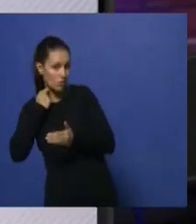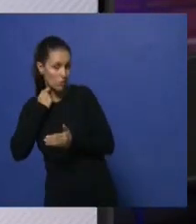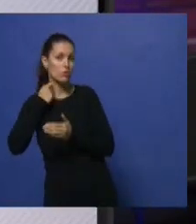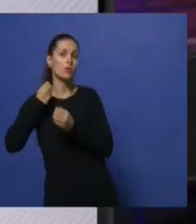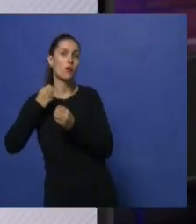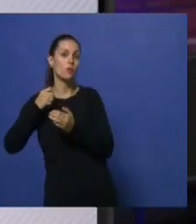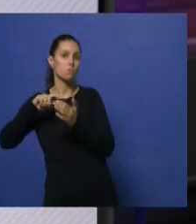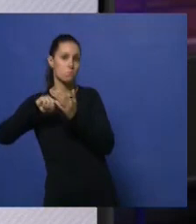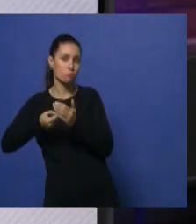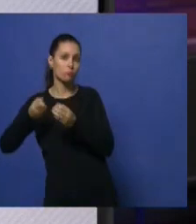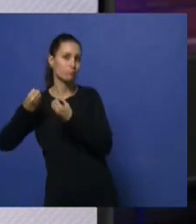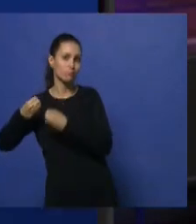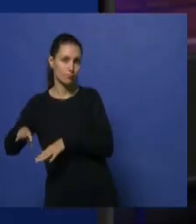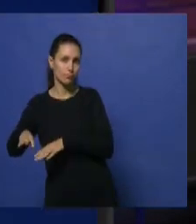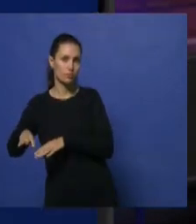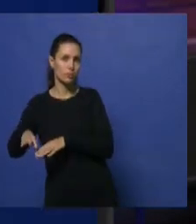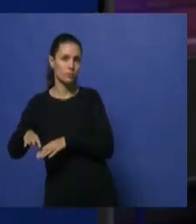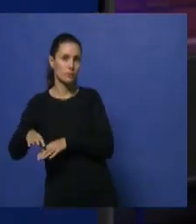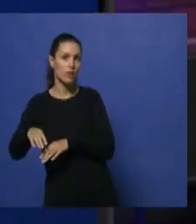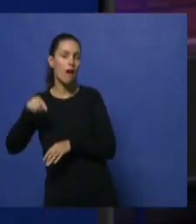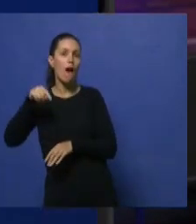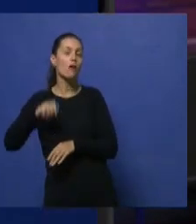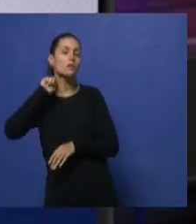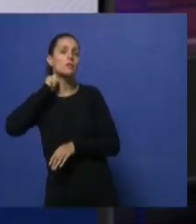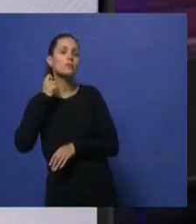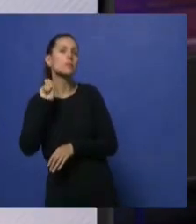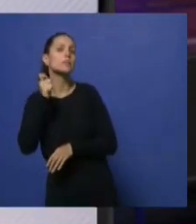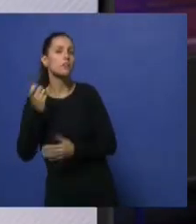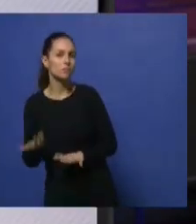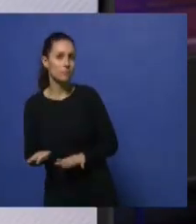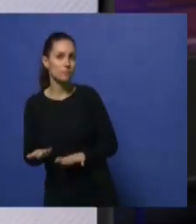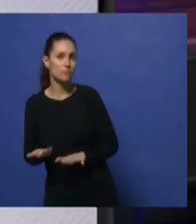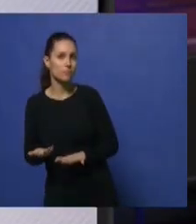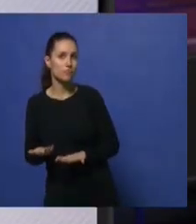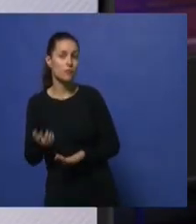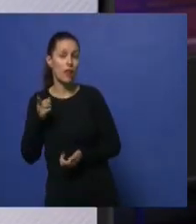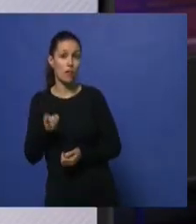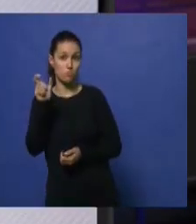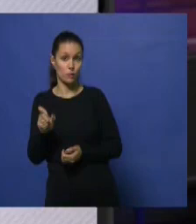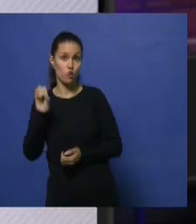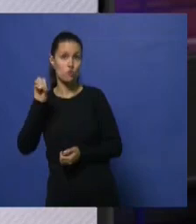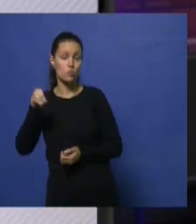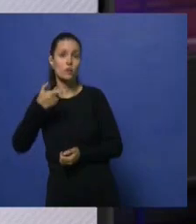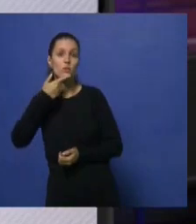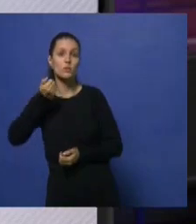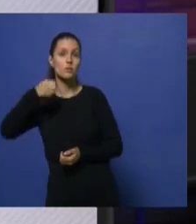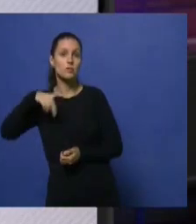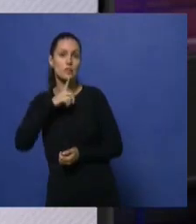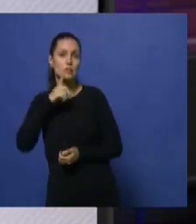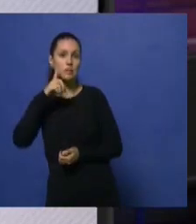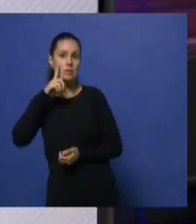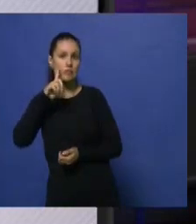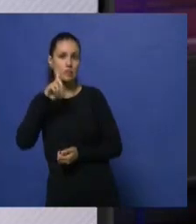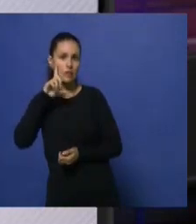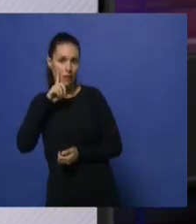de la ciudad buenos aires quien se hace cargo de la seguridad ahora que se llama diego santili es el vice jefe de gobierno de la ciudad